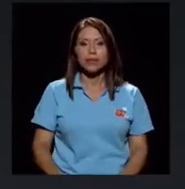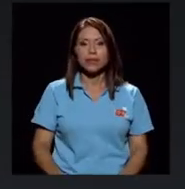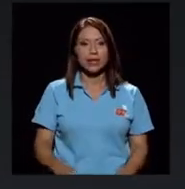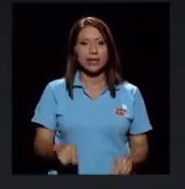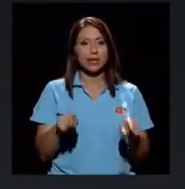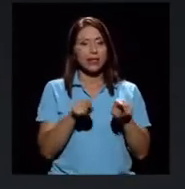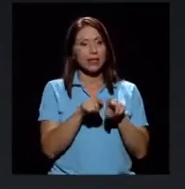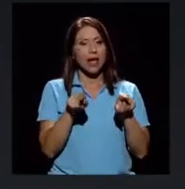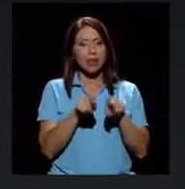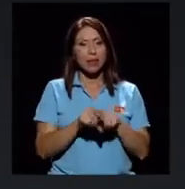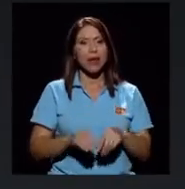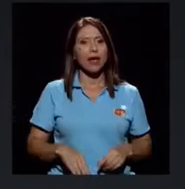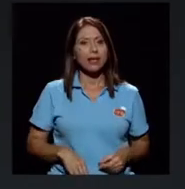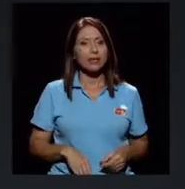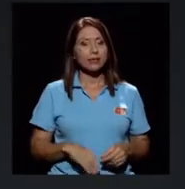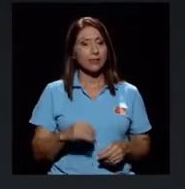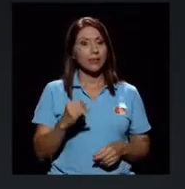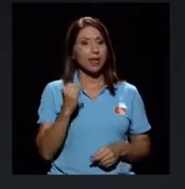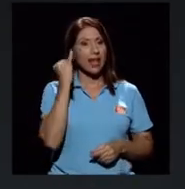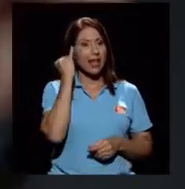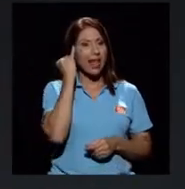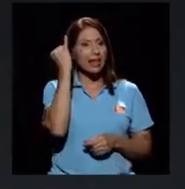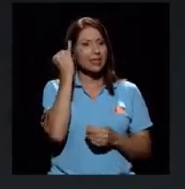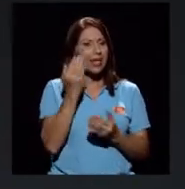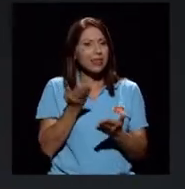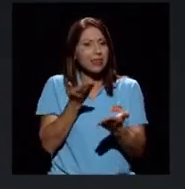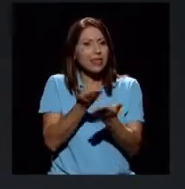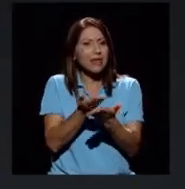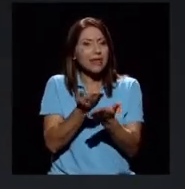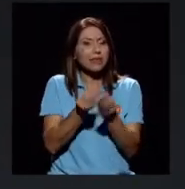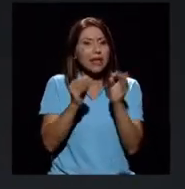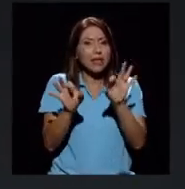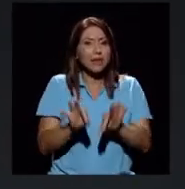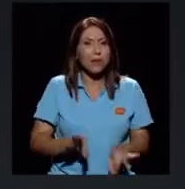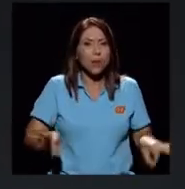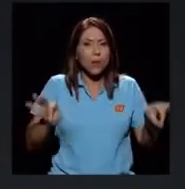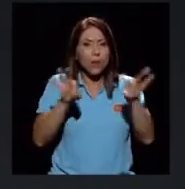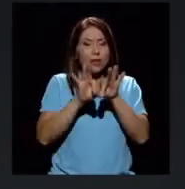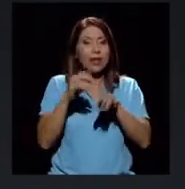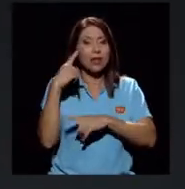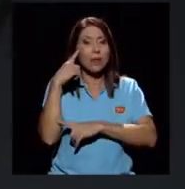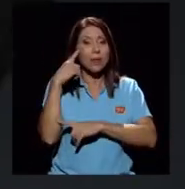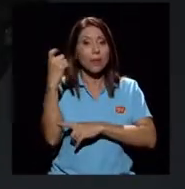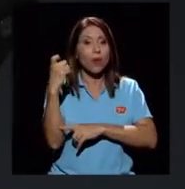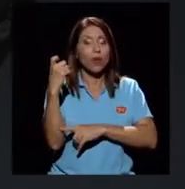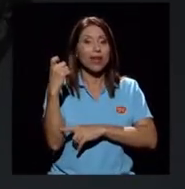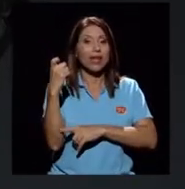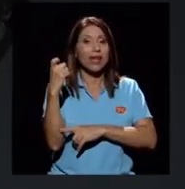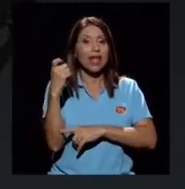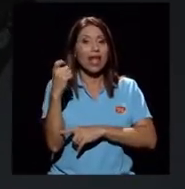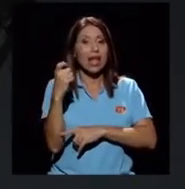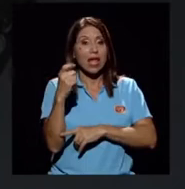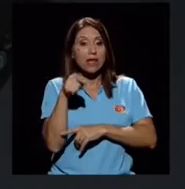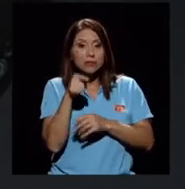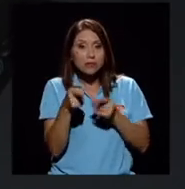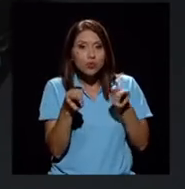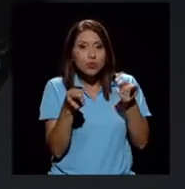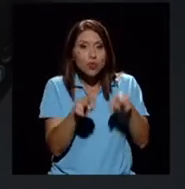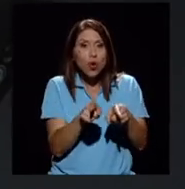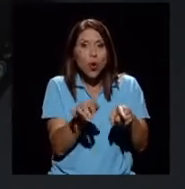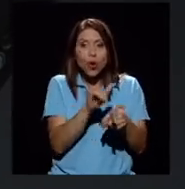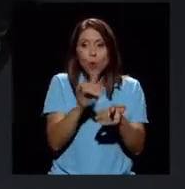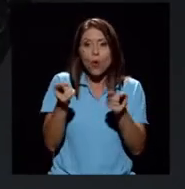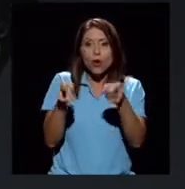me parece que la iniciativa es tan importante tanto por porque surgió como lo que está ocurriendo en el resto del mundo